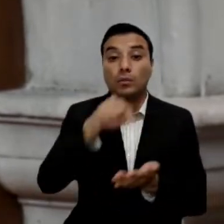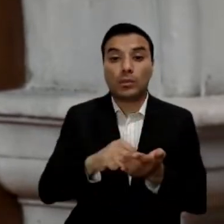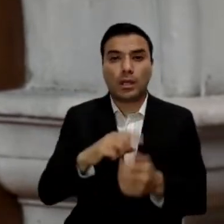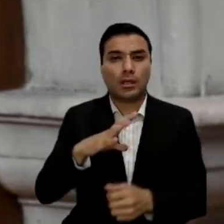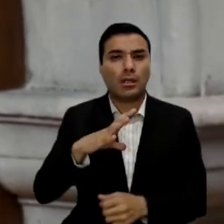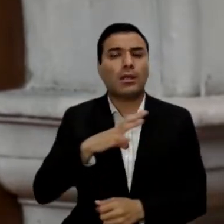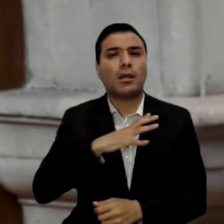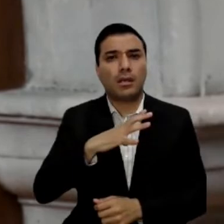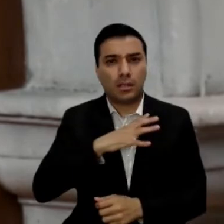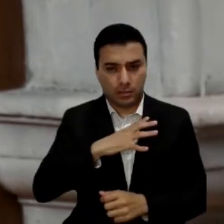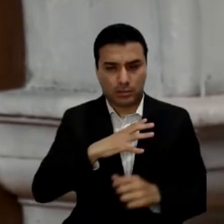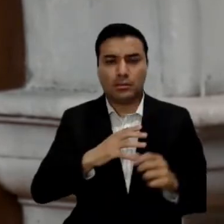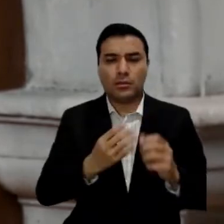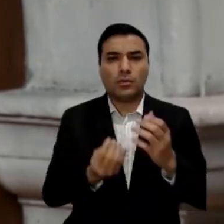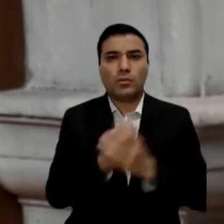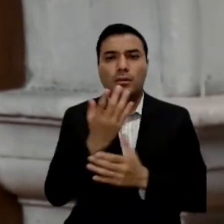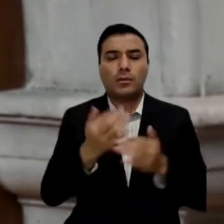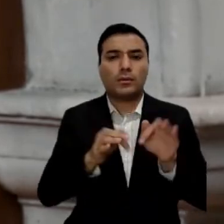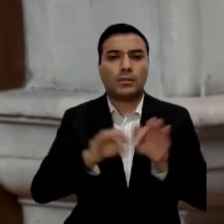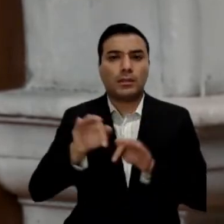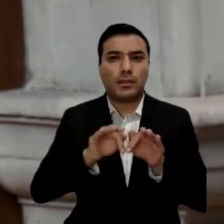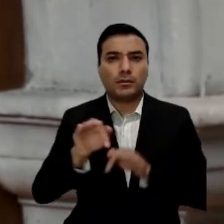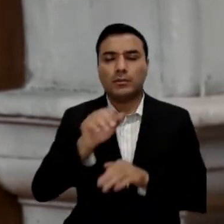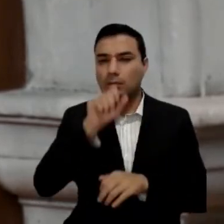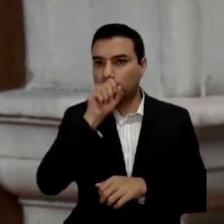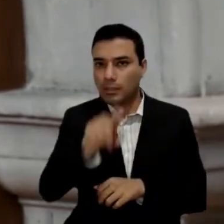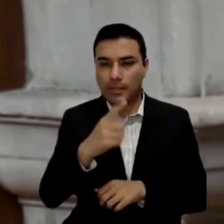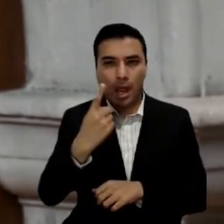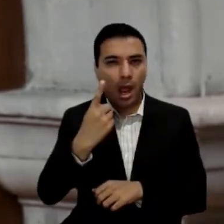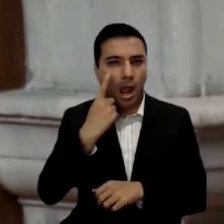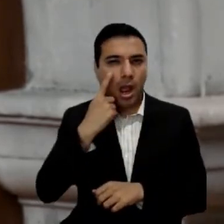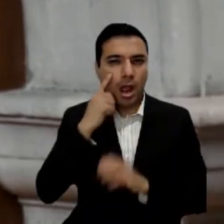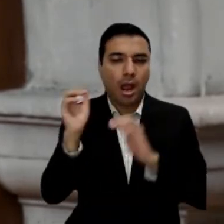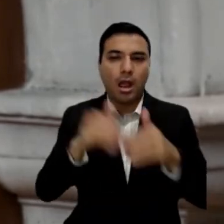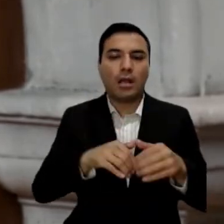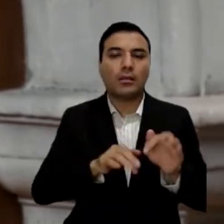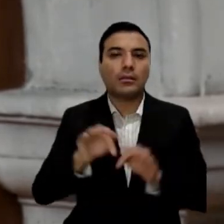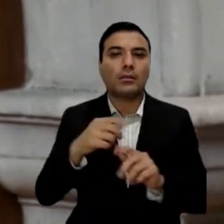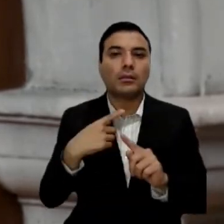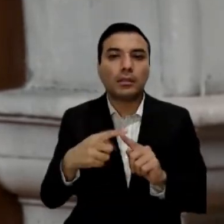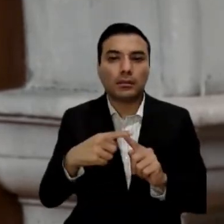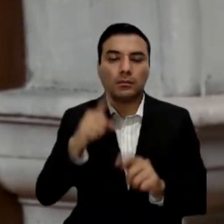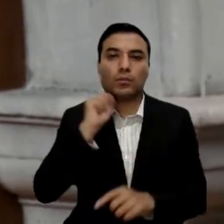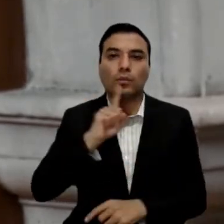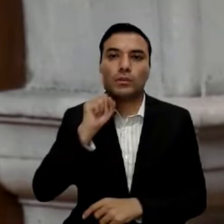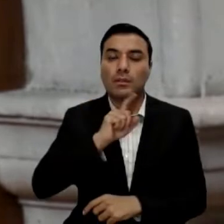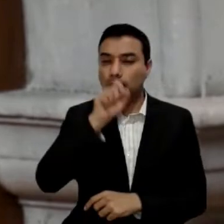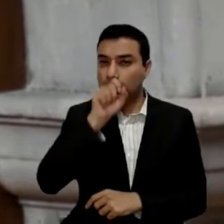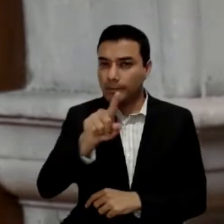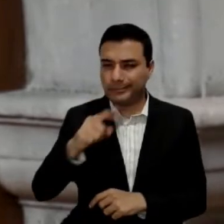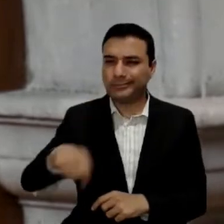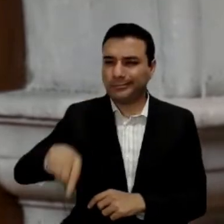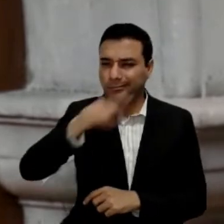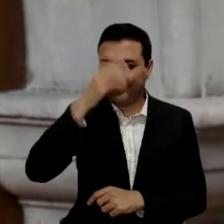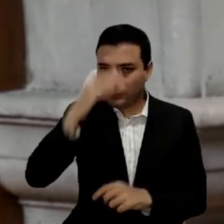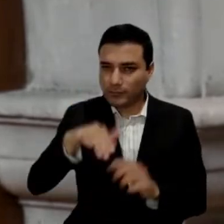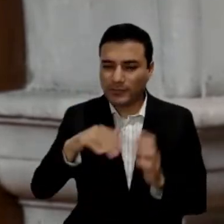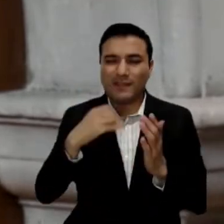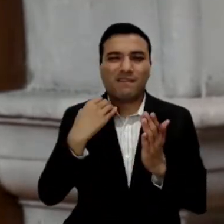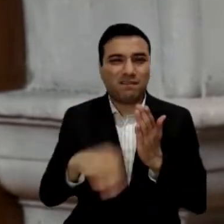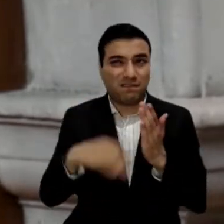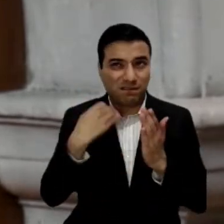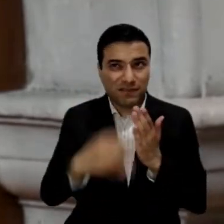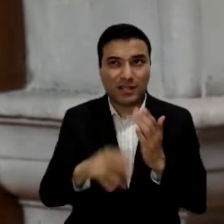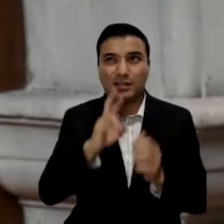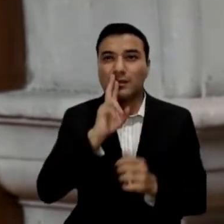creados, principalmente para mujeres. Sin embargo, también creemos que aún hay trabajo por hacer para